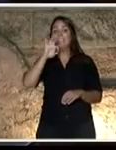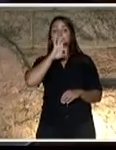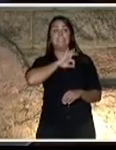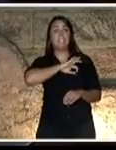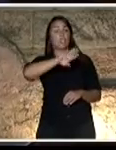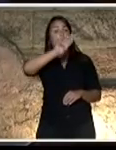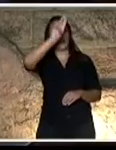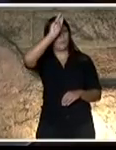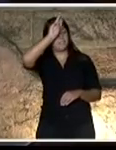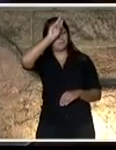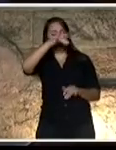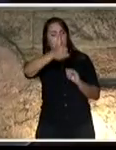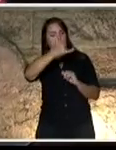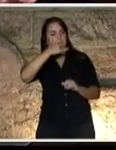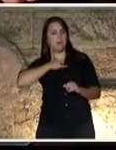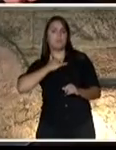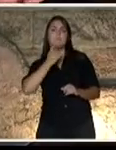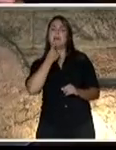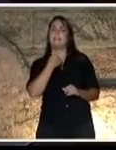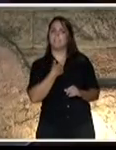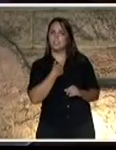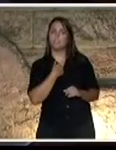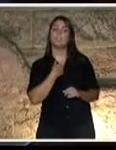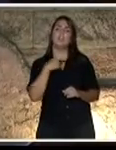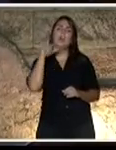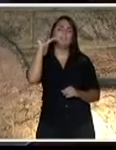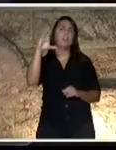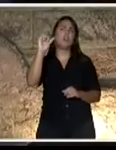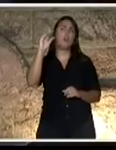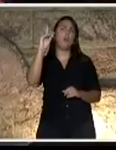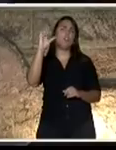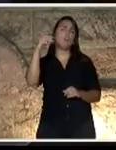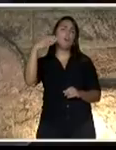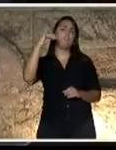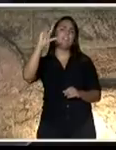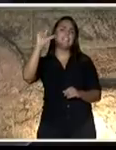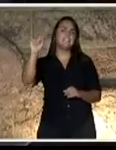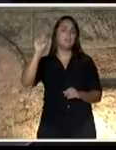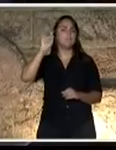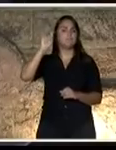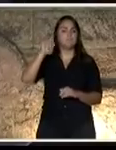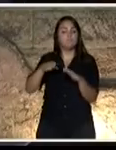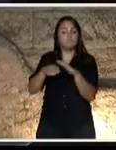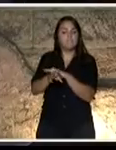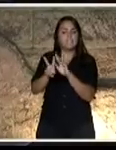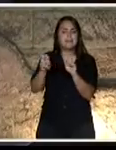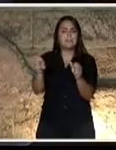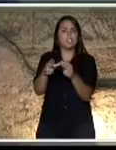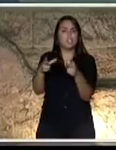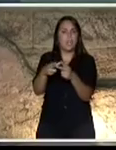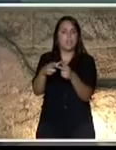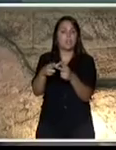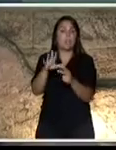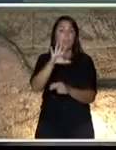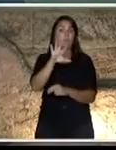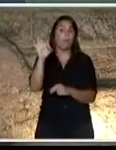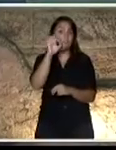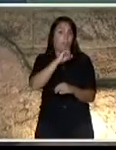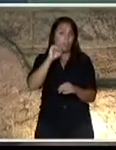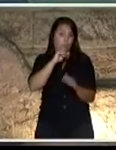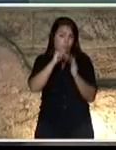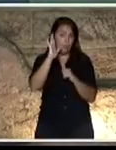obispo me llamaba diciendo que allá en Cordovilla había un maestro que se metía mucho en cuestiones sociales, hace